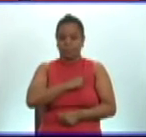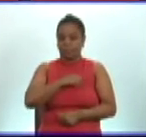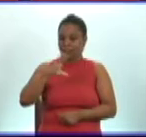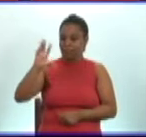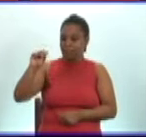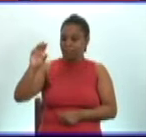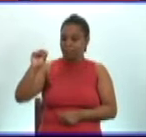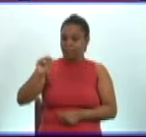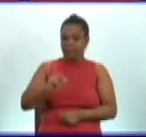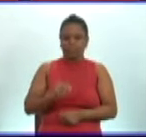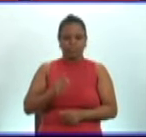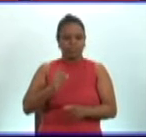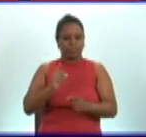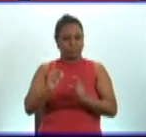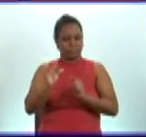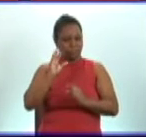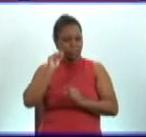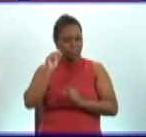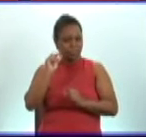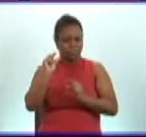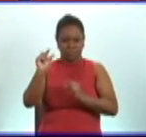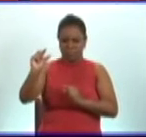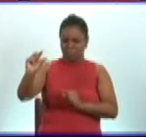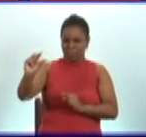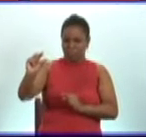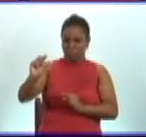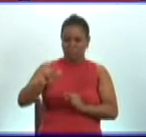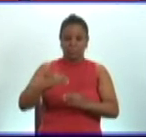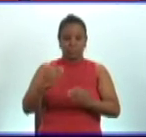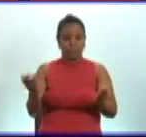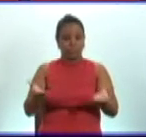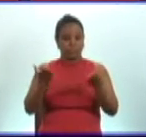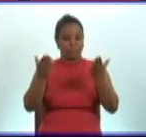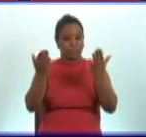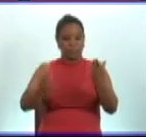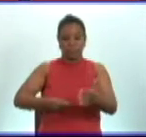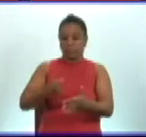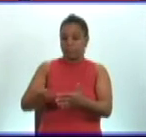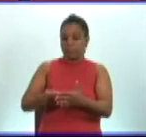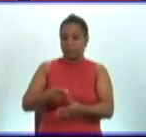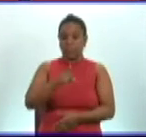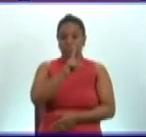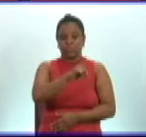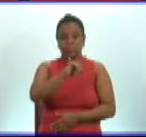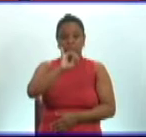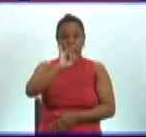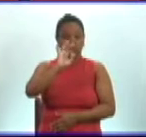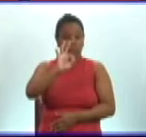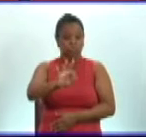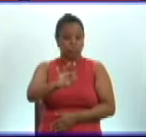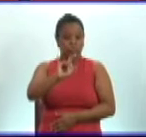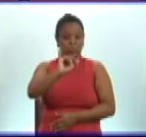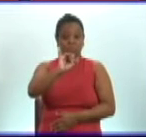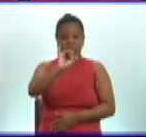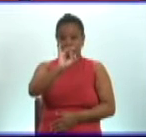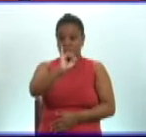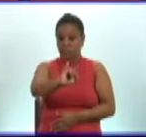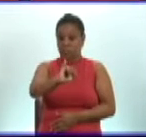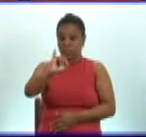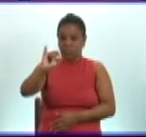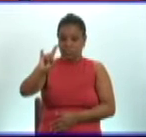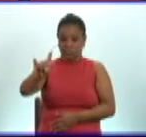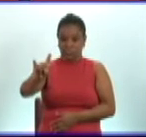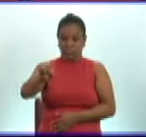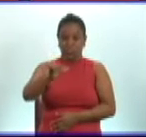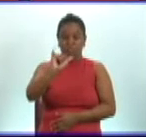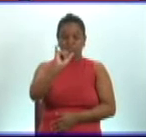esencialmente a conversar un poco sobre el desarrollo de la guerra entre 1869 y 1874, con